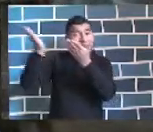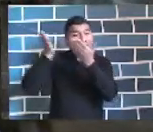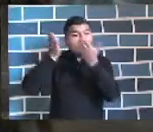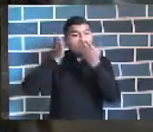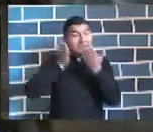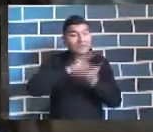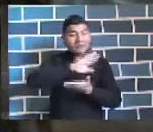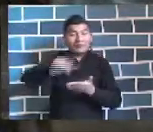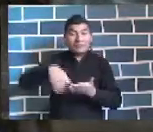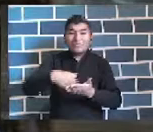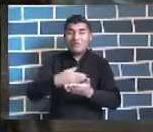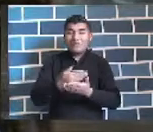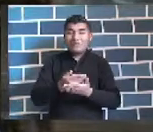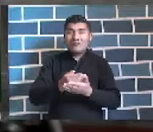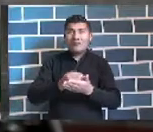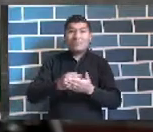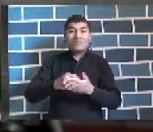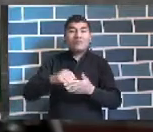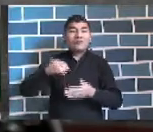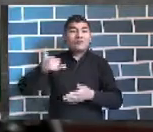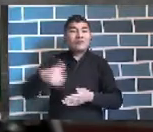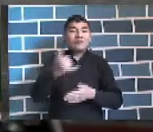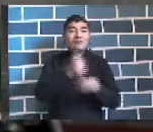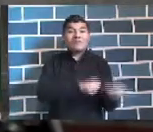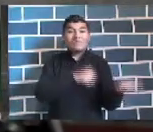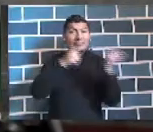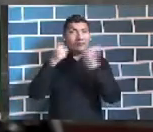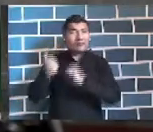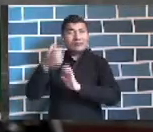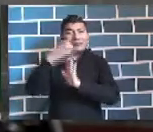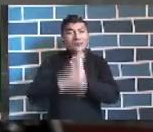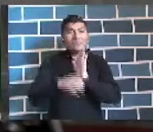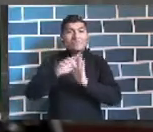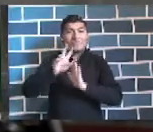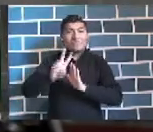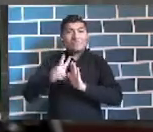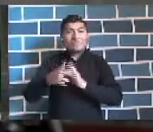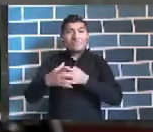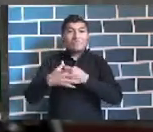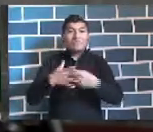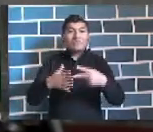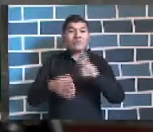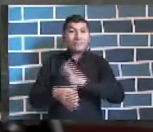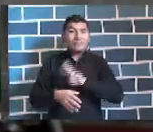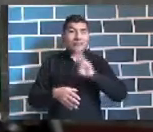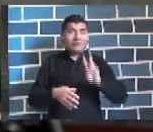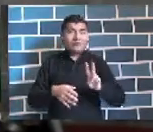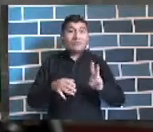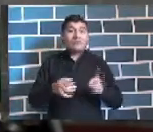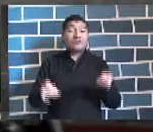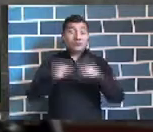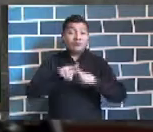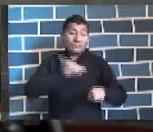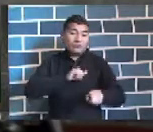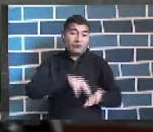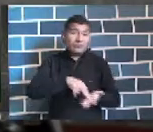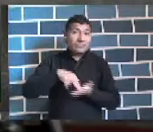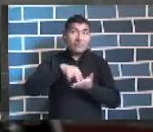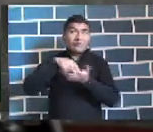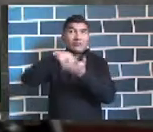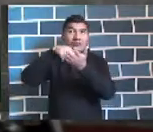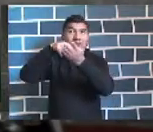hacia sí. Juan 12:32. Cuando yo sea elevado en la tierra, en la